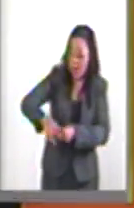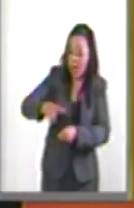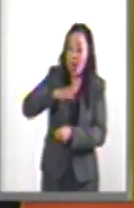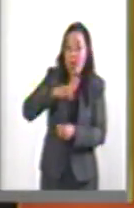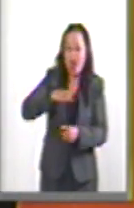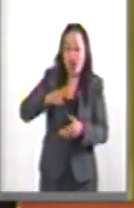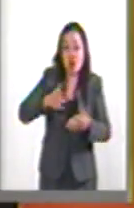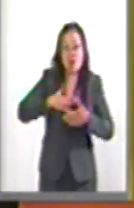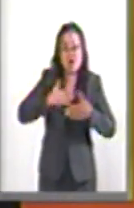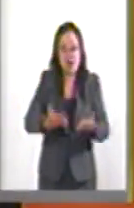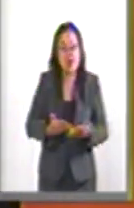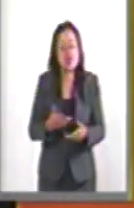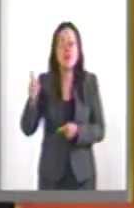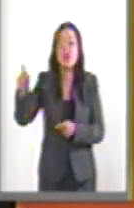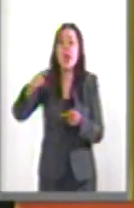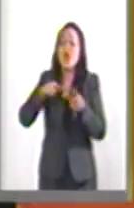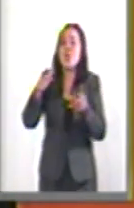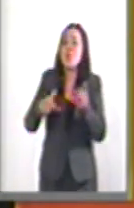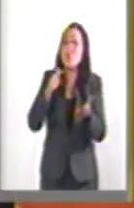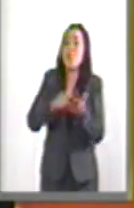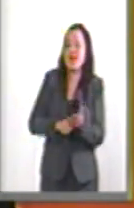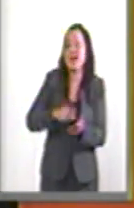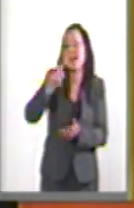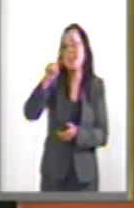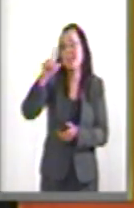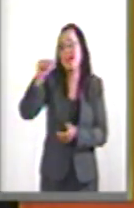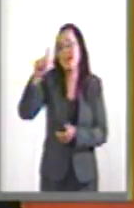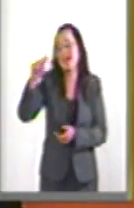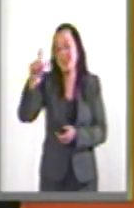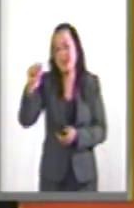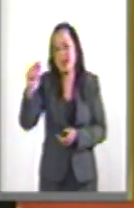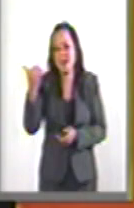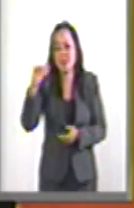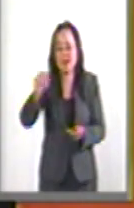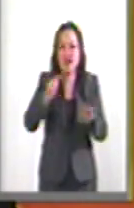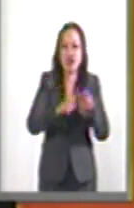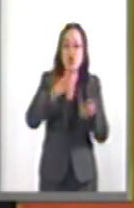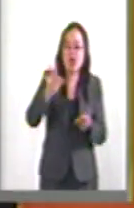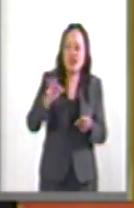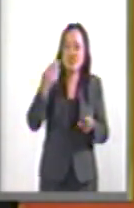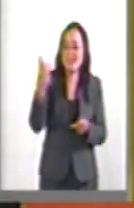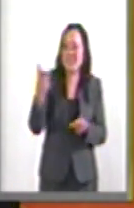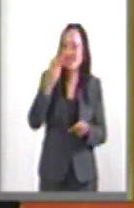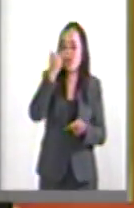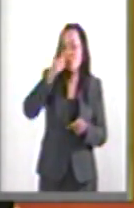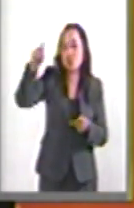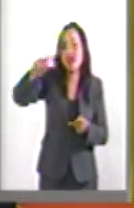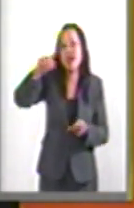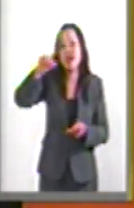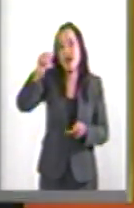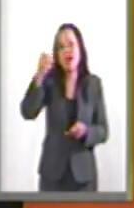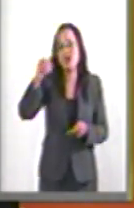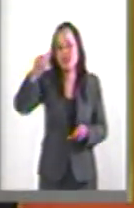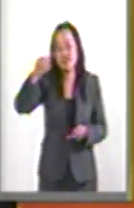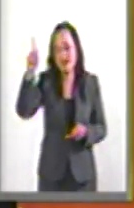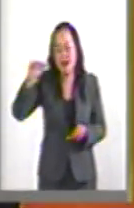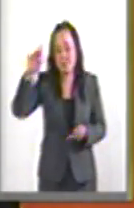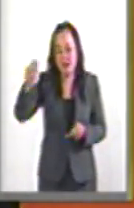22 asesinados en Tlatlaya y de los 43 desaparecidos en Ayotzinapa, que aún esperan